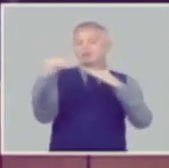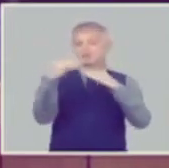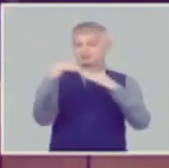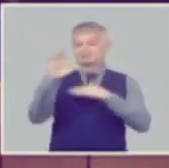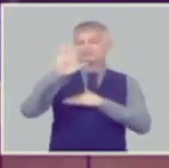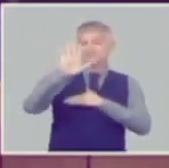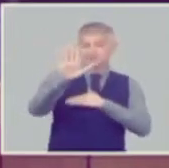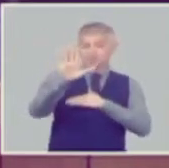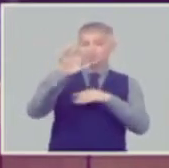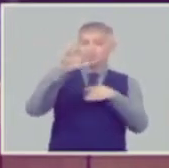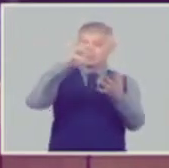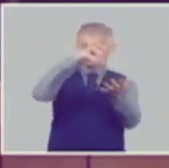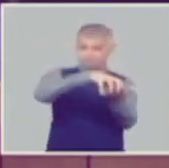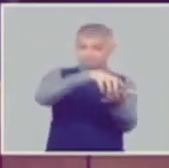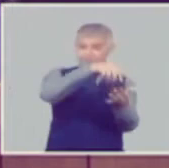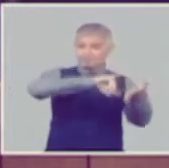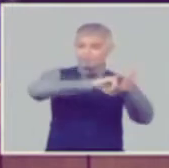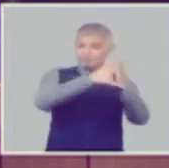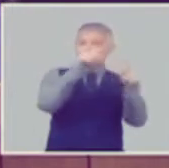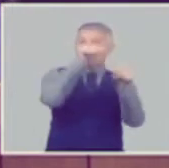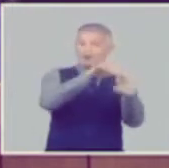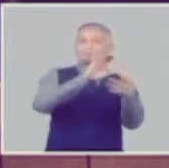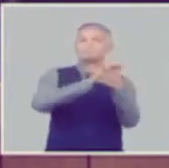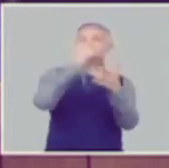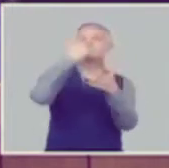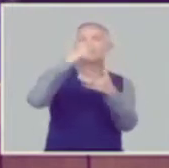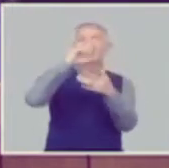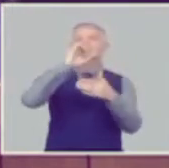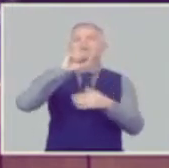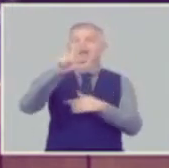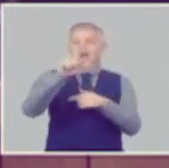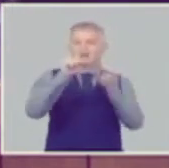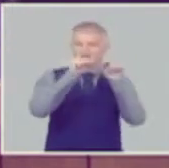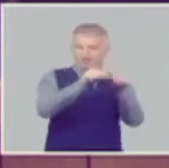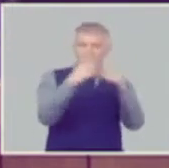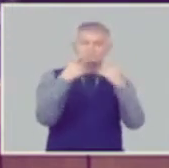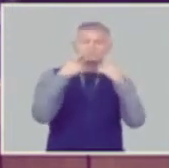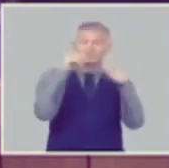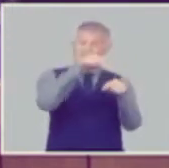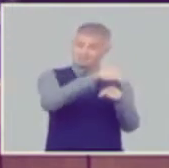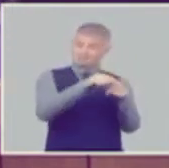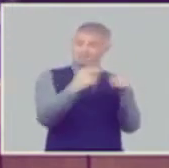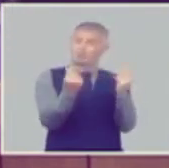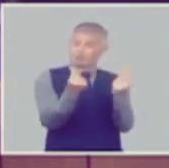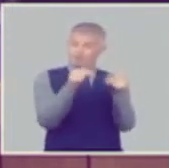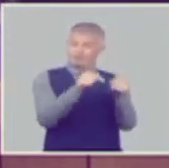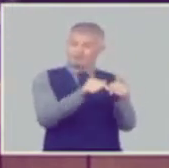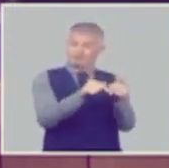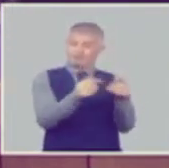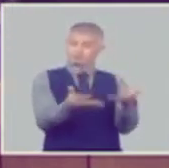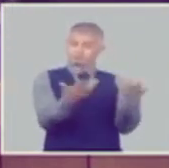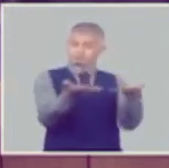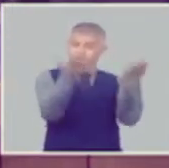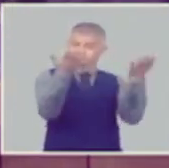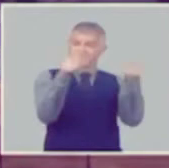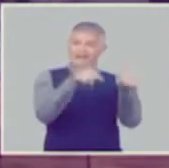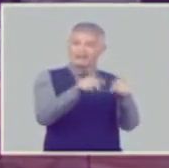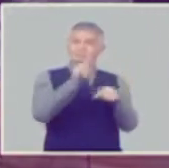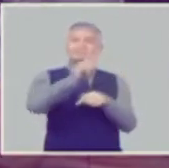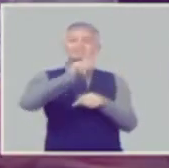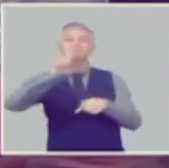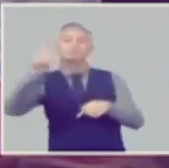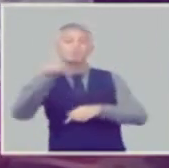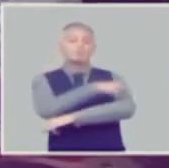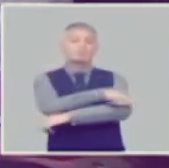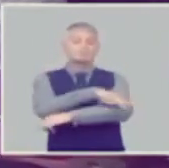la zona de desarrollo especial de Mariel, importante y estratégico enclave económico del país, donde operan empresas de 21 países y de